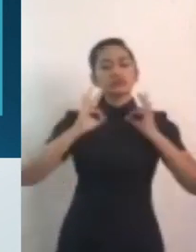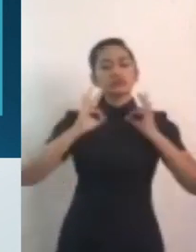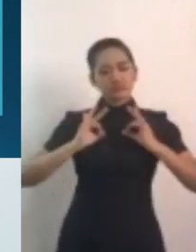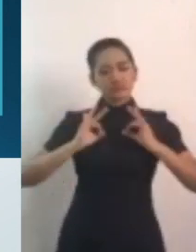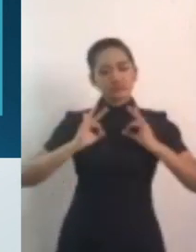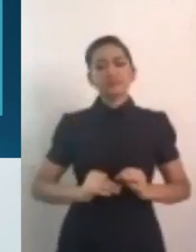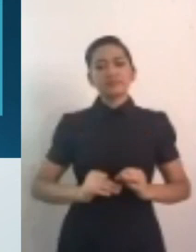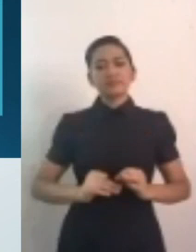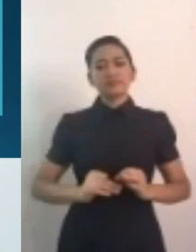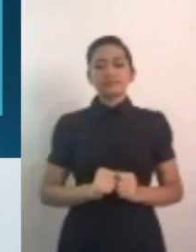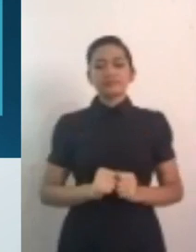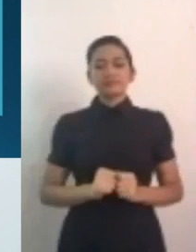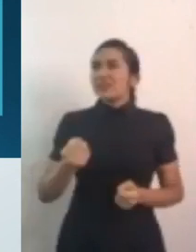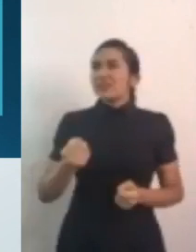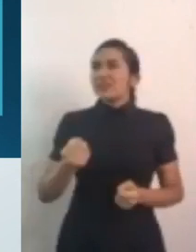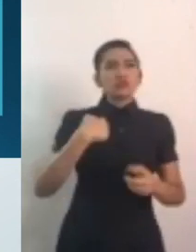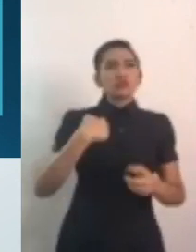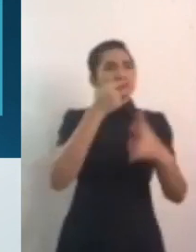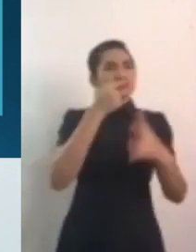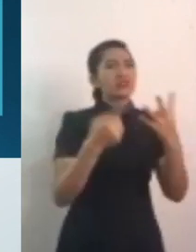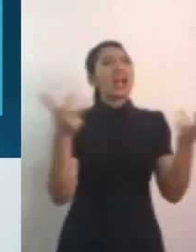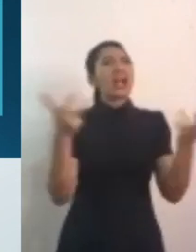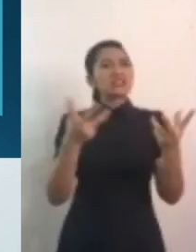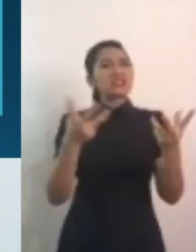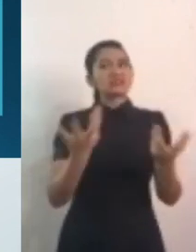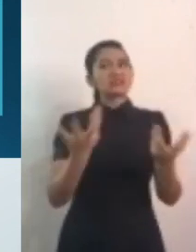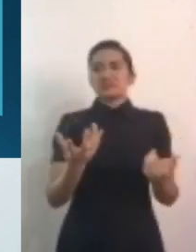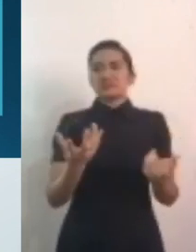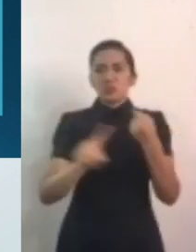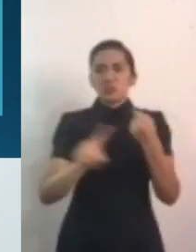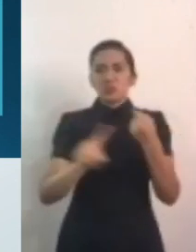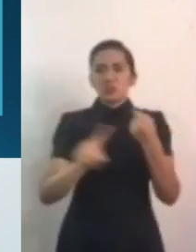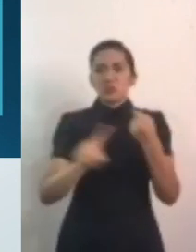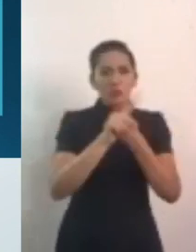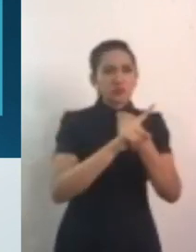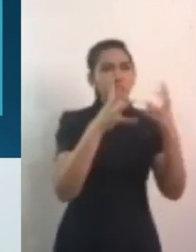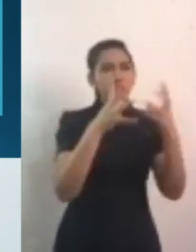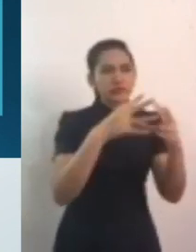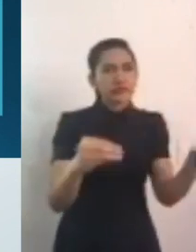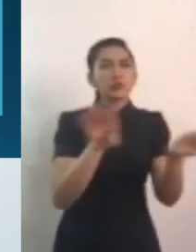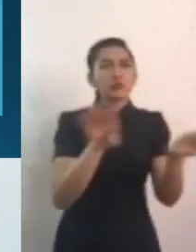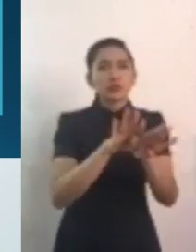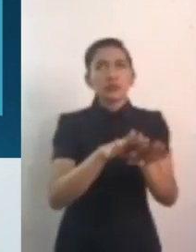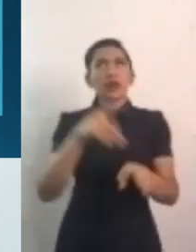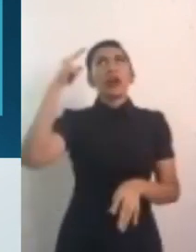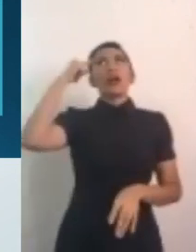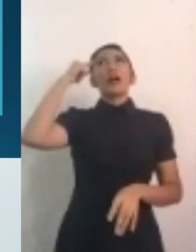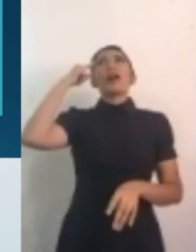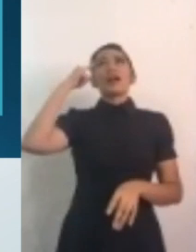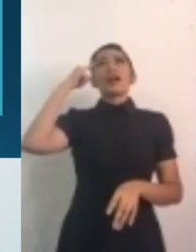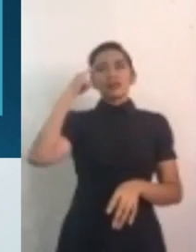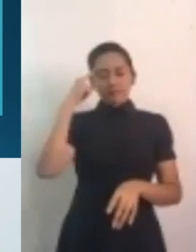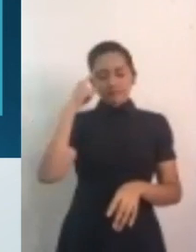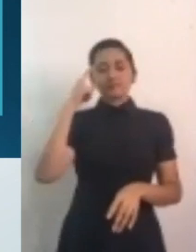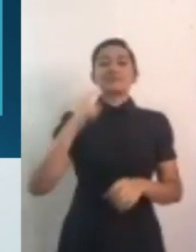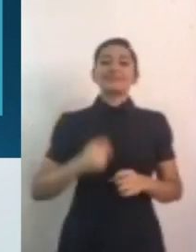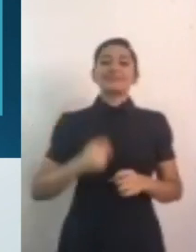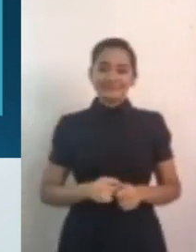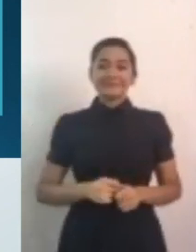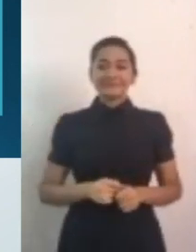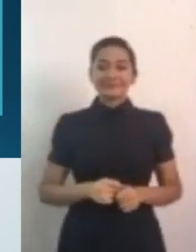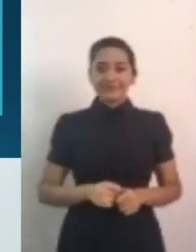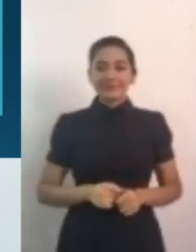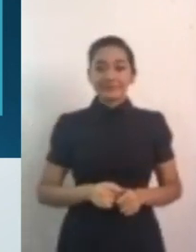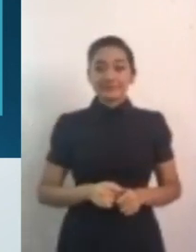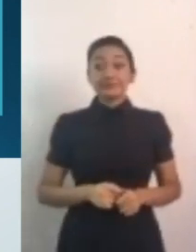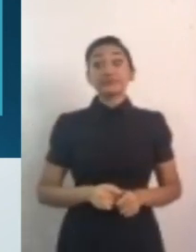atender de una manera específica, cambiando la parte que podamos del ambiente. Empezamos a corregir